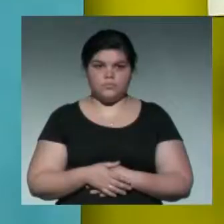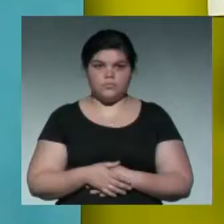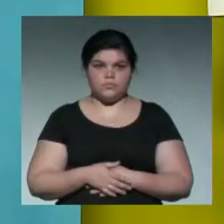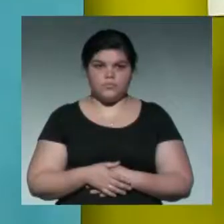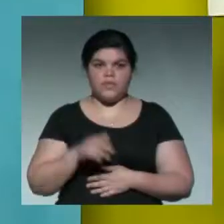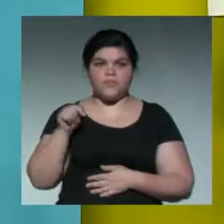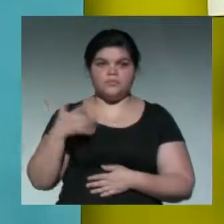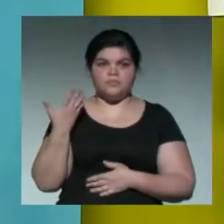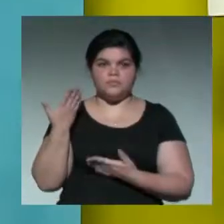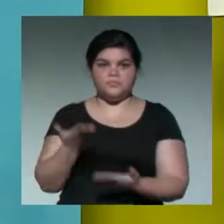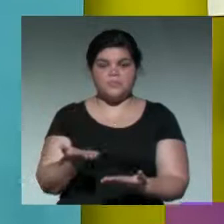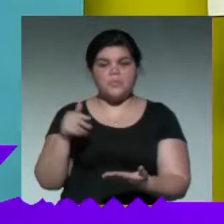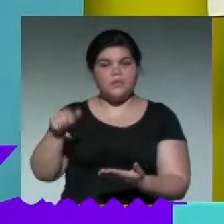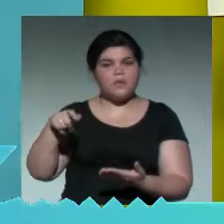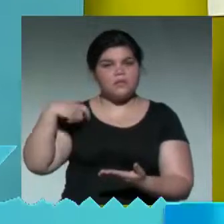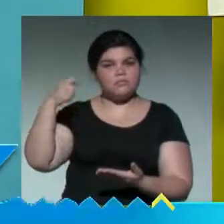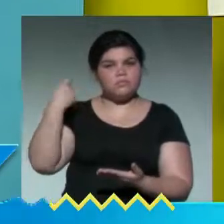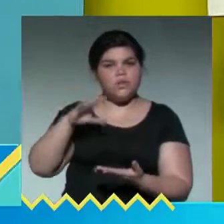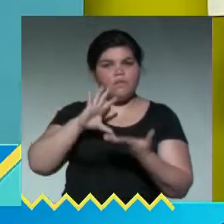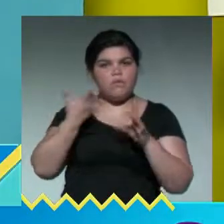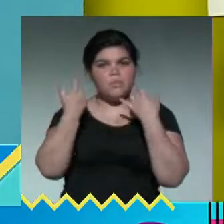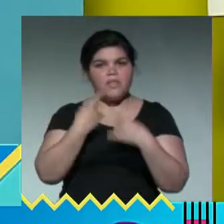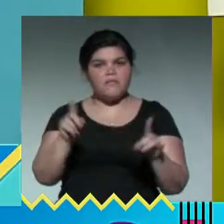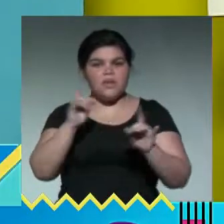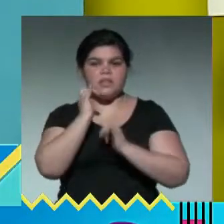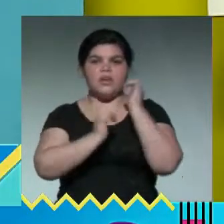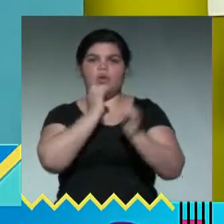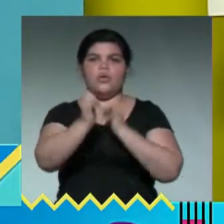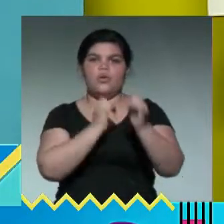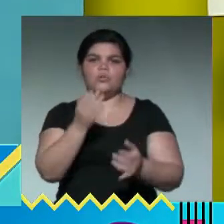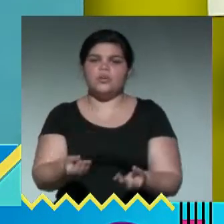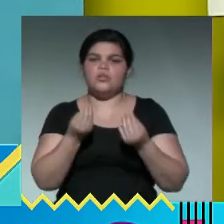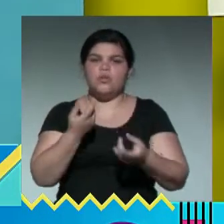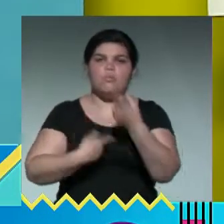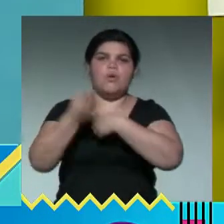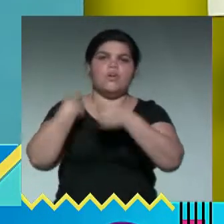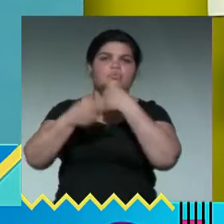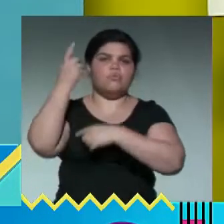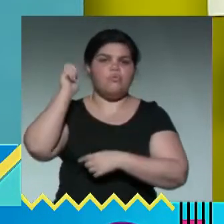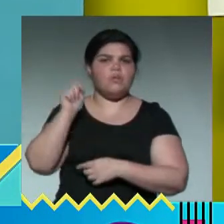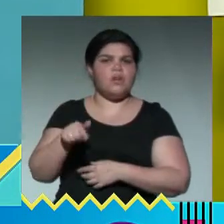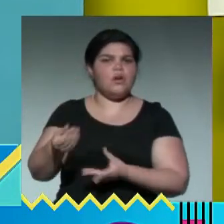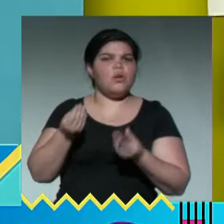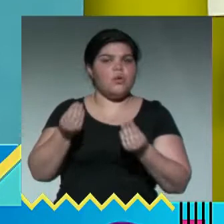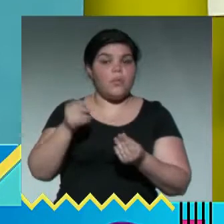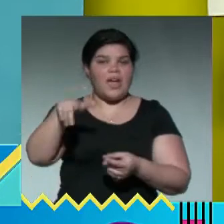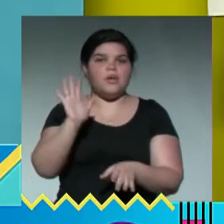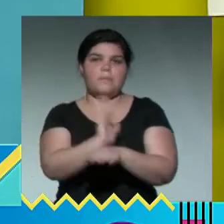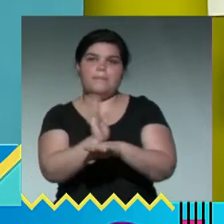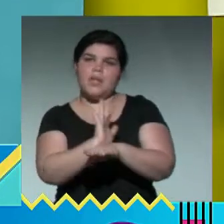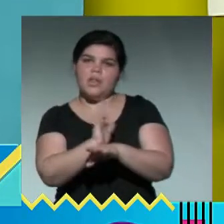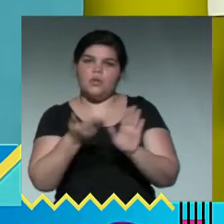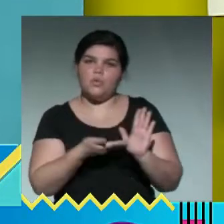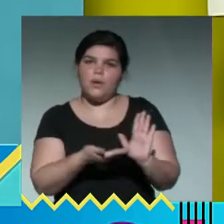Bien, ahí en el clip de inicio vemos otra forma de contar también, ¿sí? Esta historia, en este caso de una manera cinematográfica, que